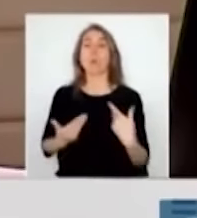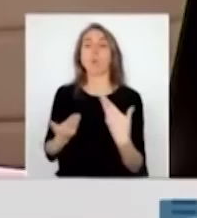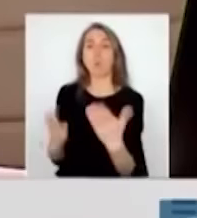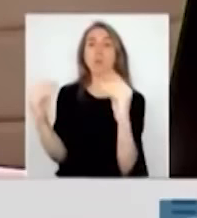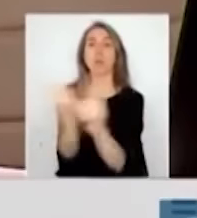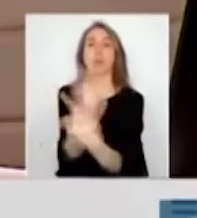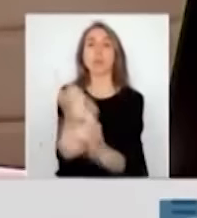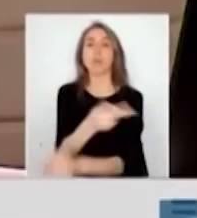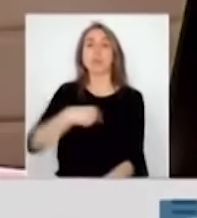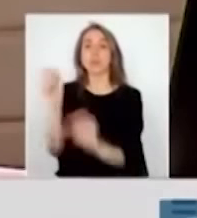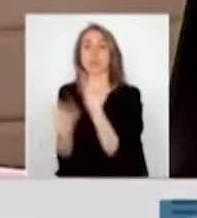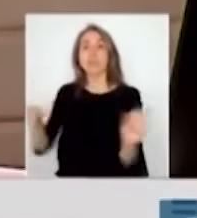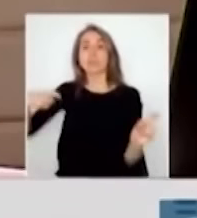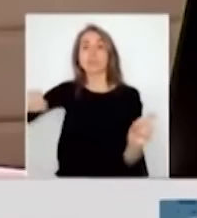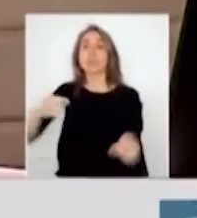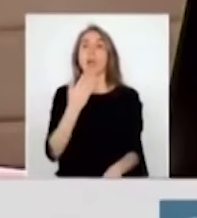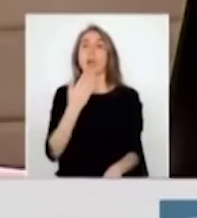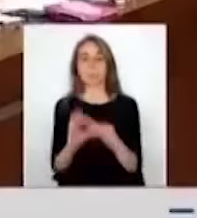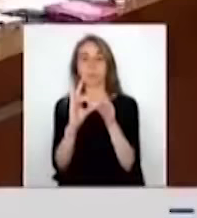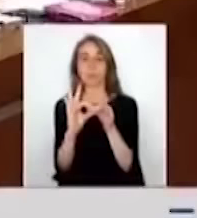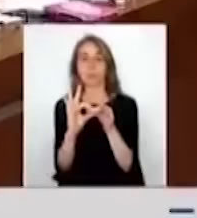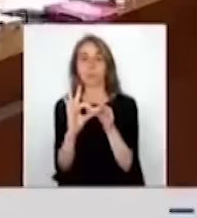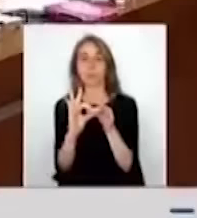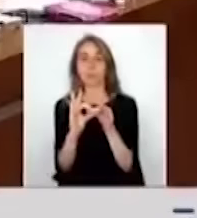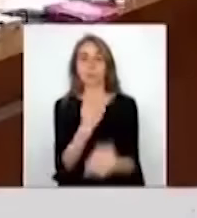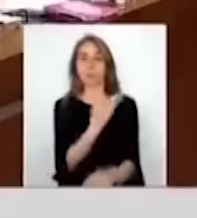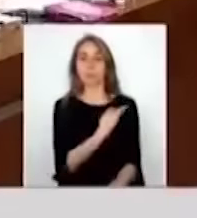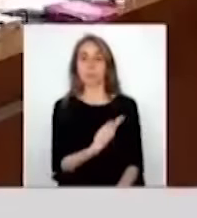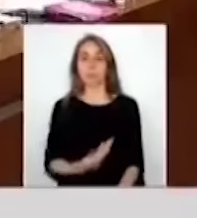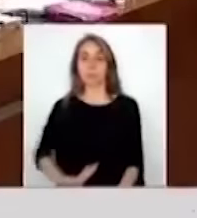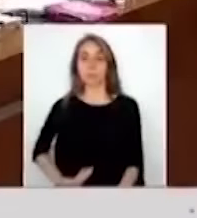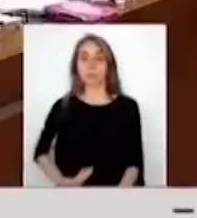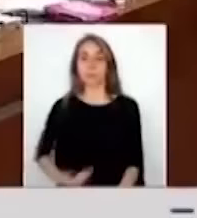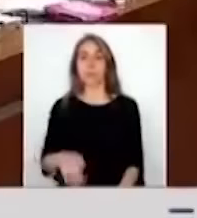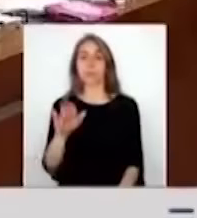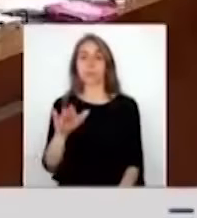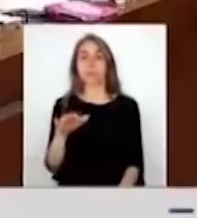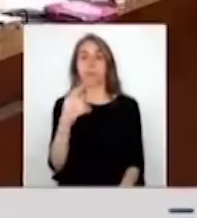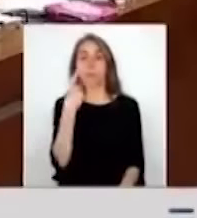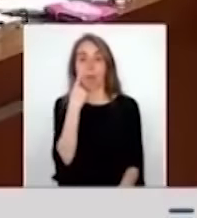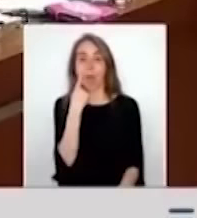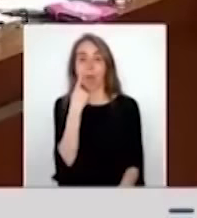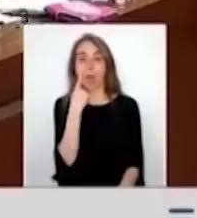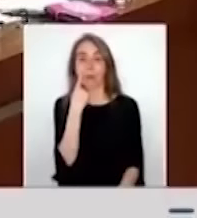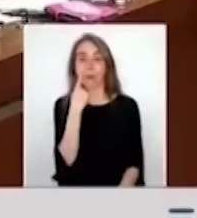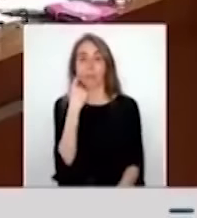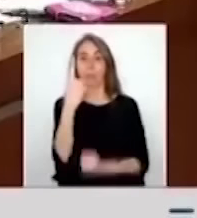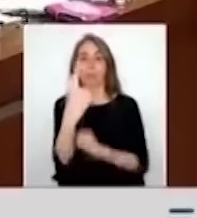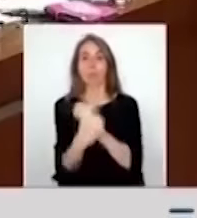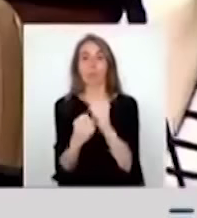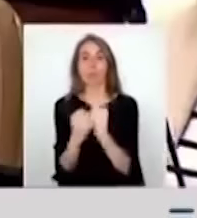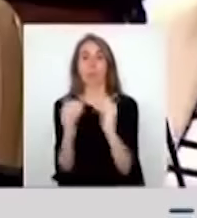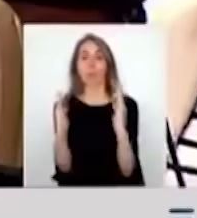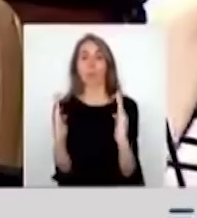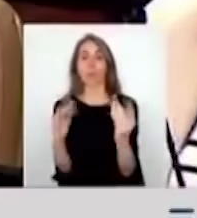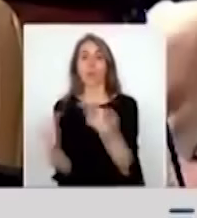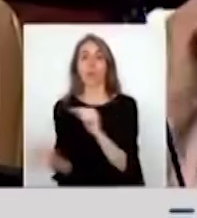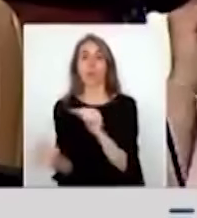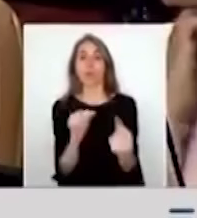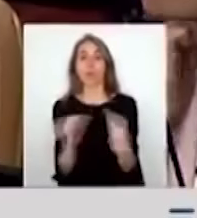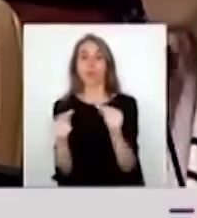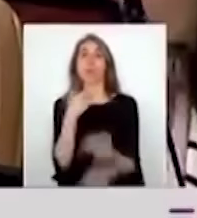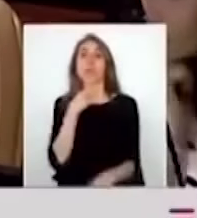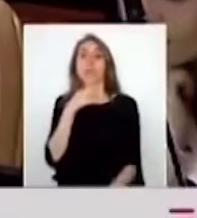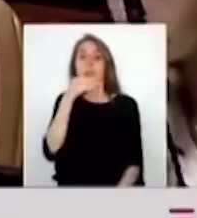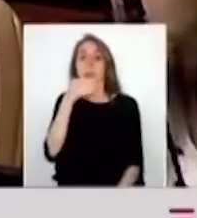habló de la importancia de votar esto pensando en el bien común y no en ese tipo de pequeñeces. Ahora, igual Demócratas ya había anunciado minutos antes de la sesión que iba a terminar